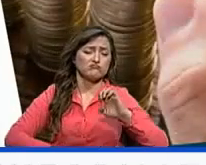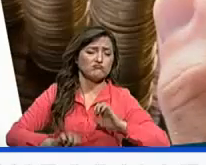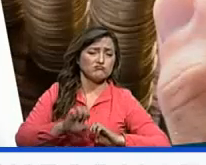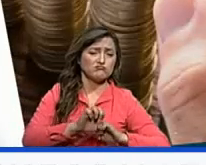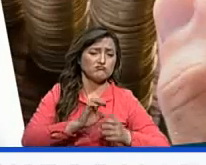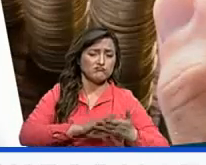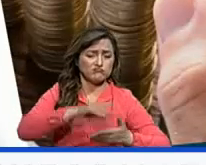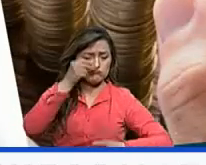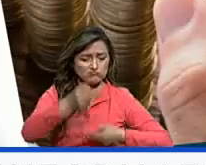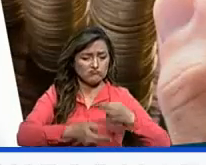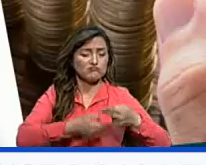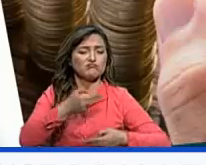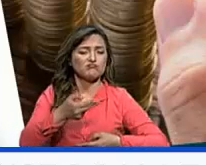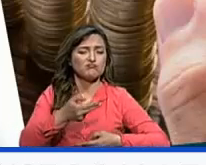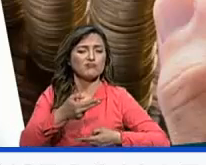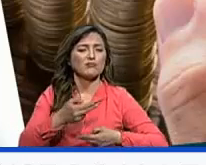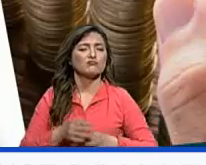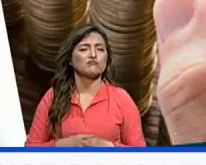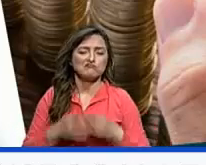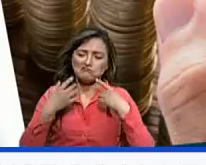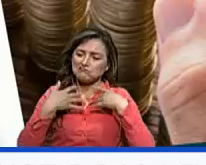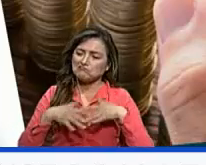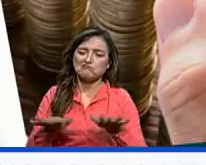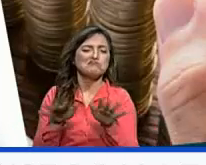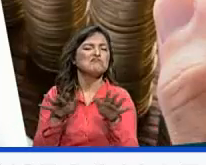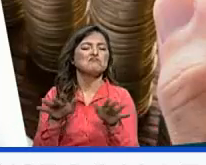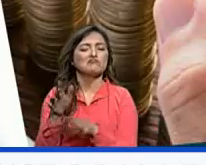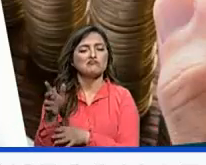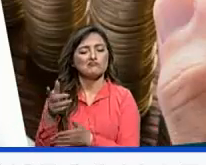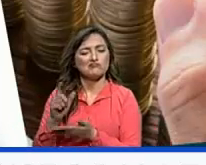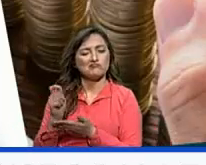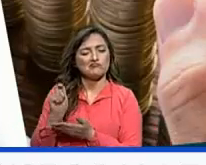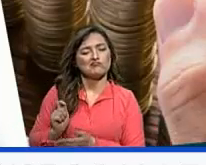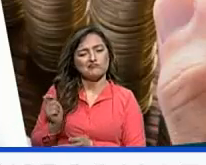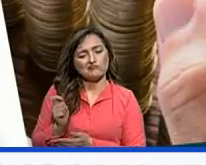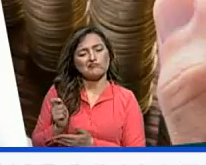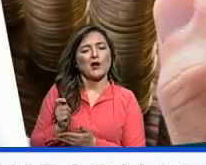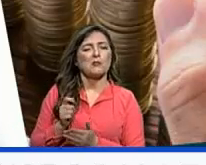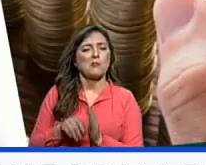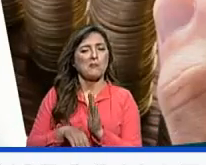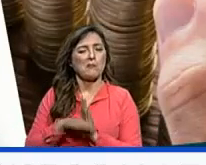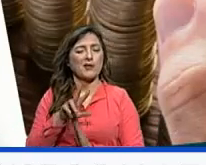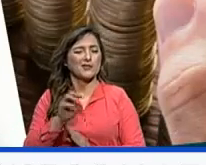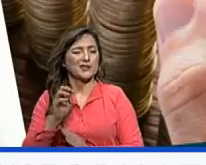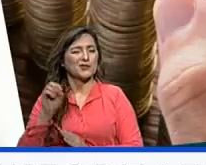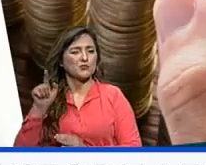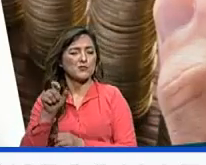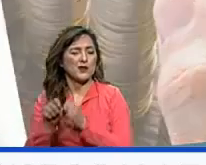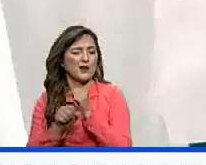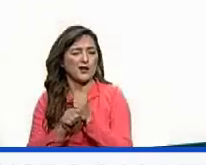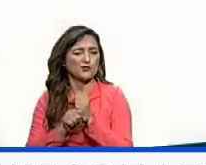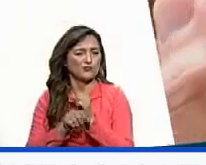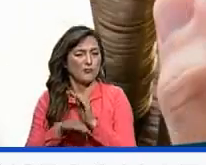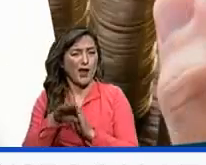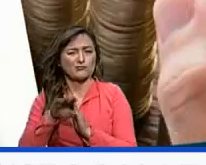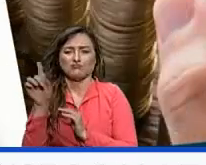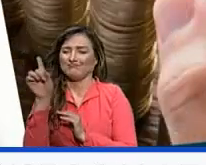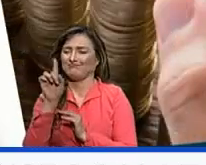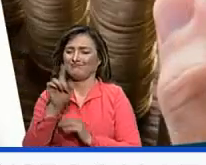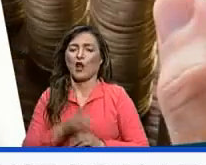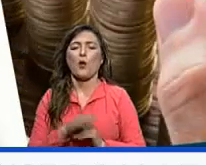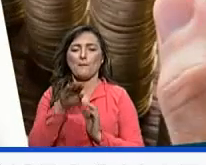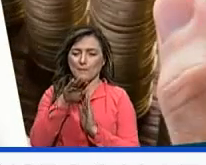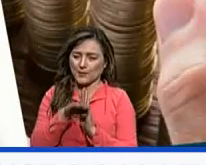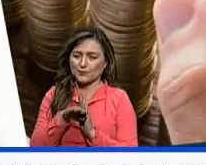como emprendimientos y negocios populares, cuyos ingresos brutos no superen los $300,000 al año. Dentro de este grupo